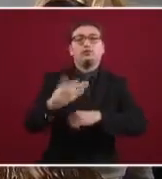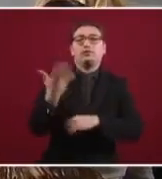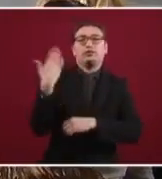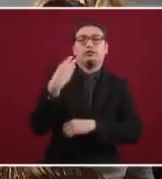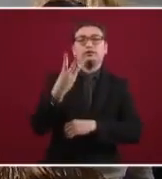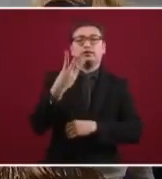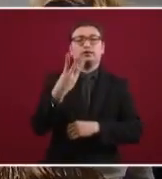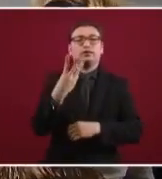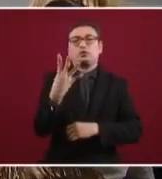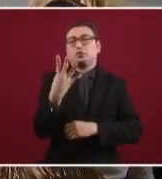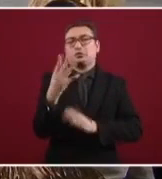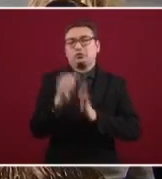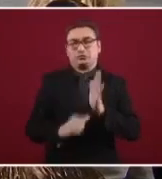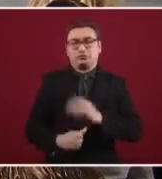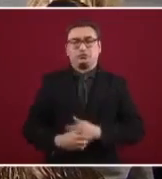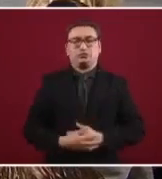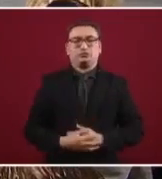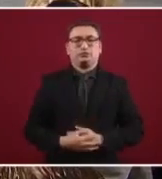meses.